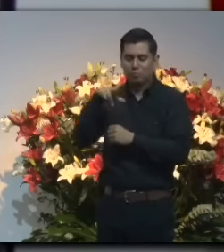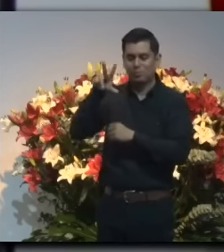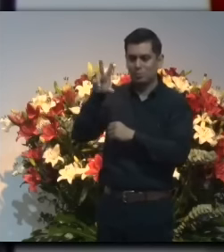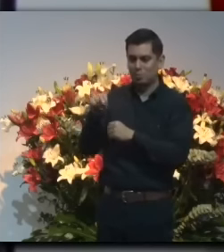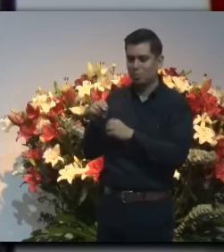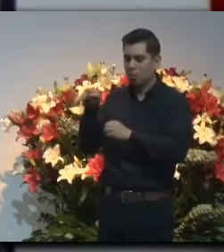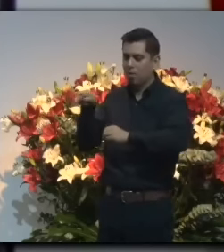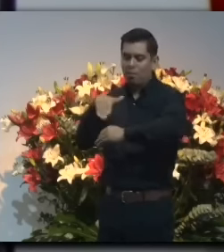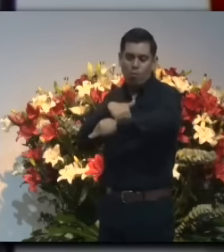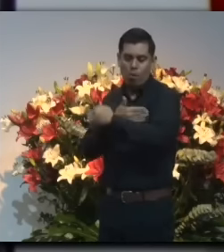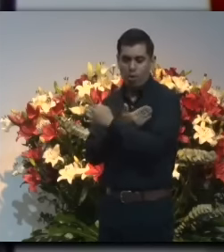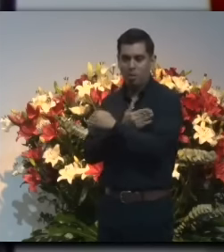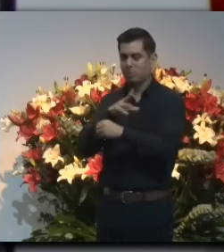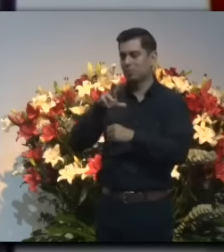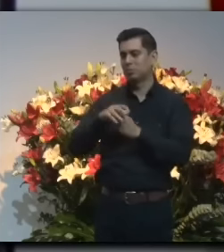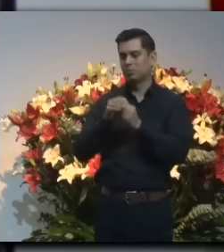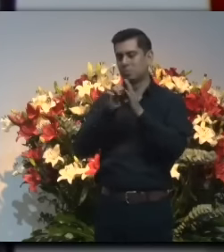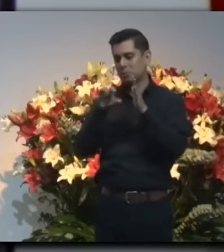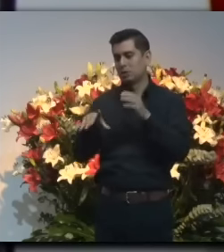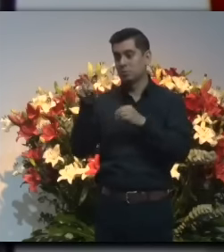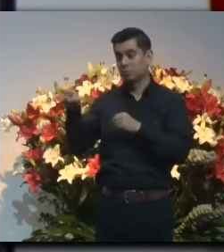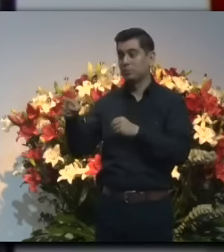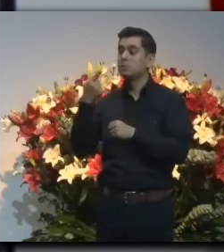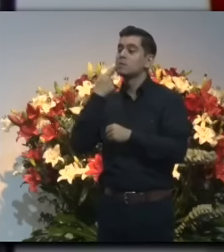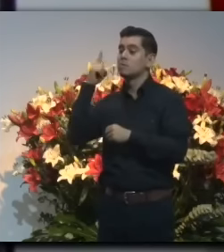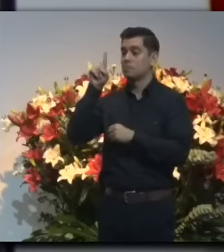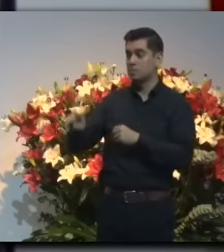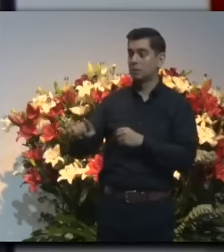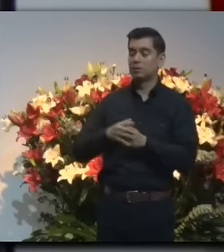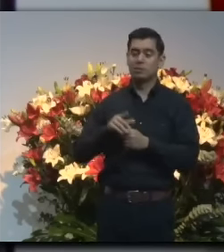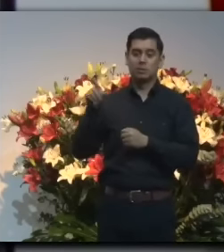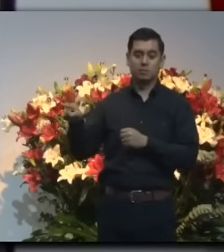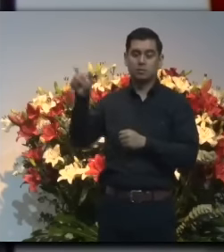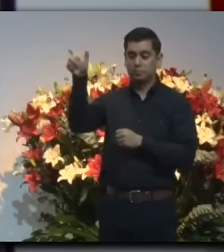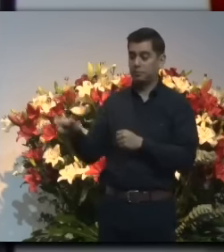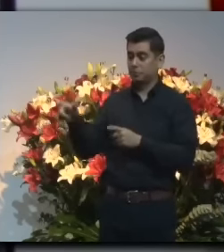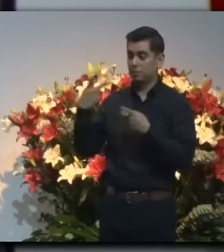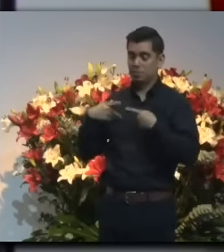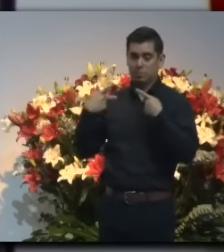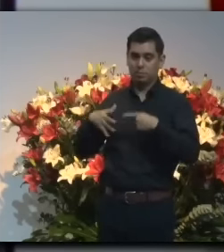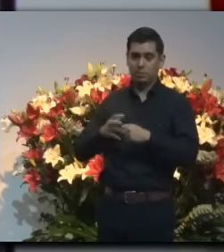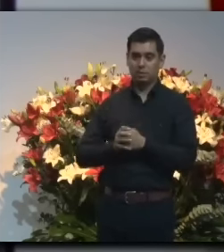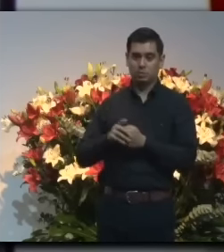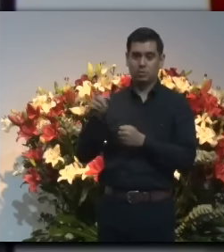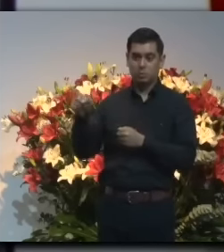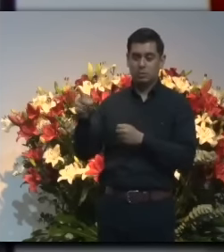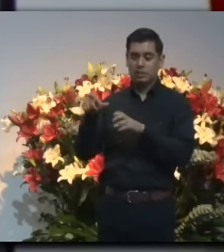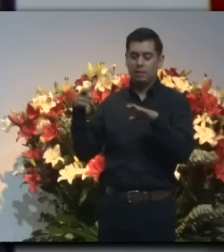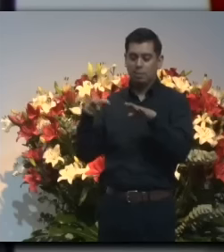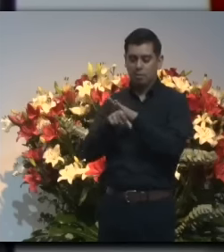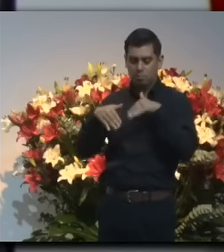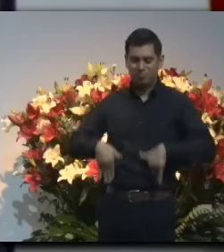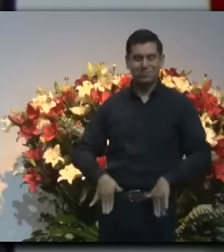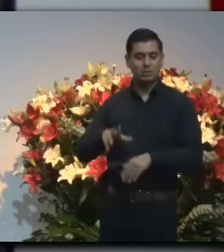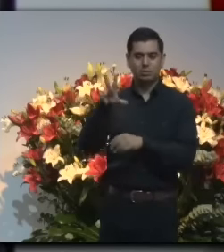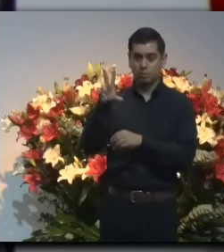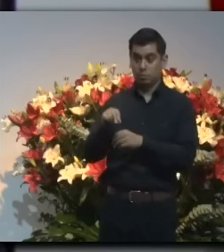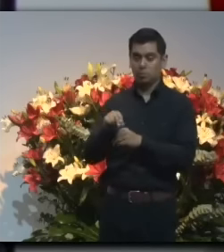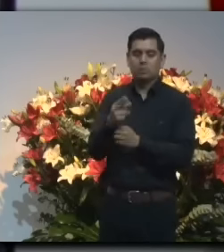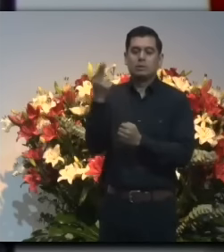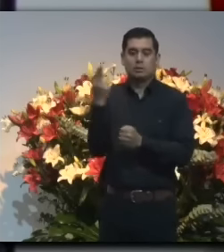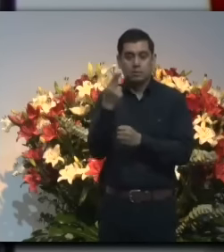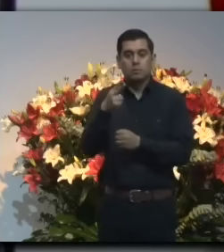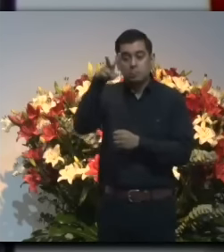que está acusado del caso de Brecht, por ejemplo. Yo como presidenta, pues que se someta a la justicia de su país, pues estamos atacando la